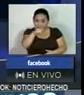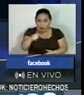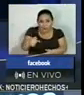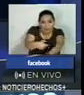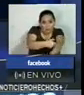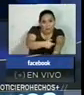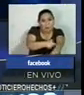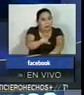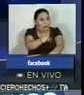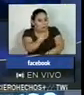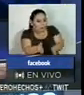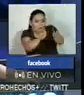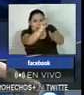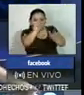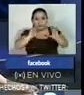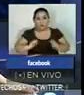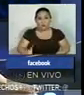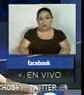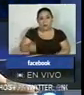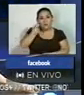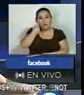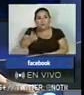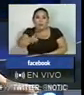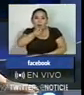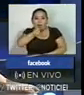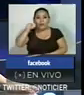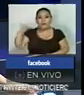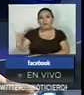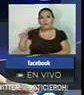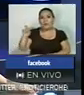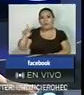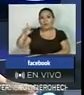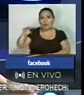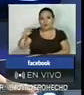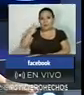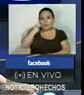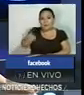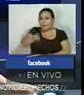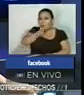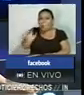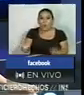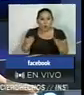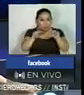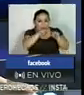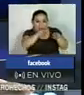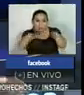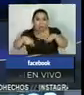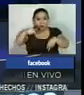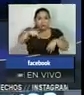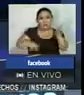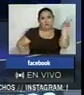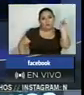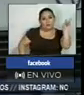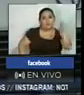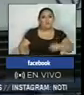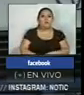instancias del gobierno. El periodista Julio Guevara nos comparte en la siguiente nota, el panorama que se vivió en San Salvador.